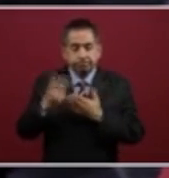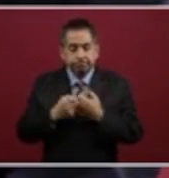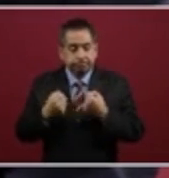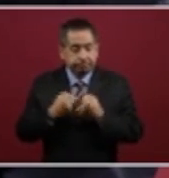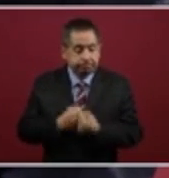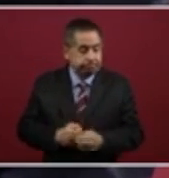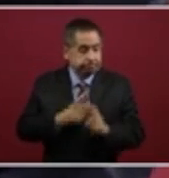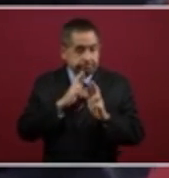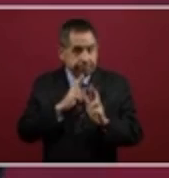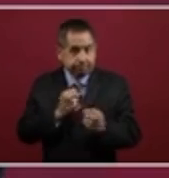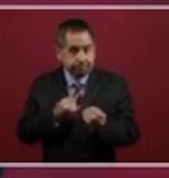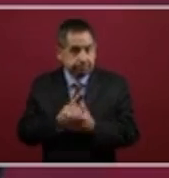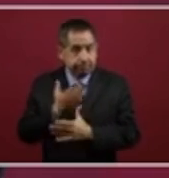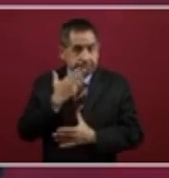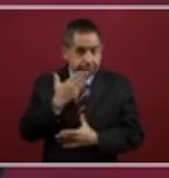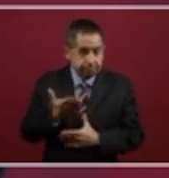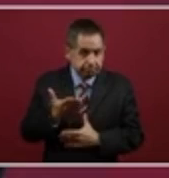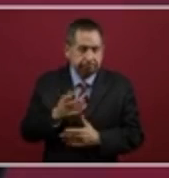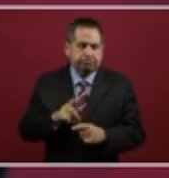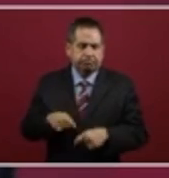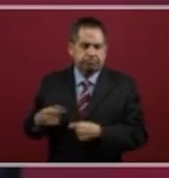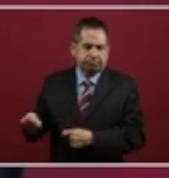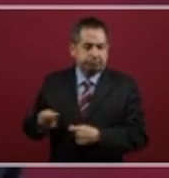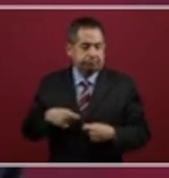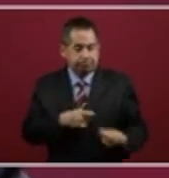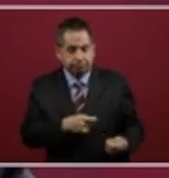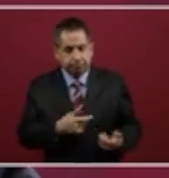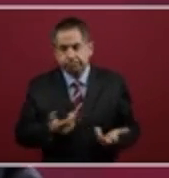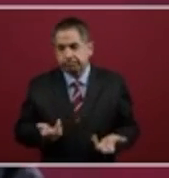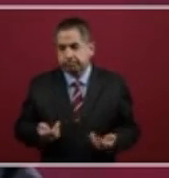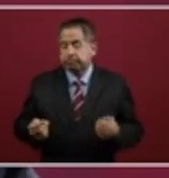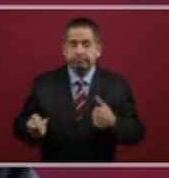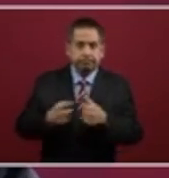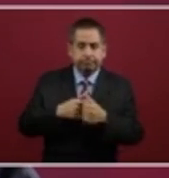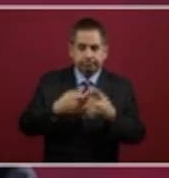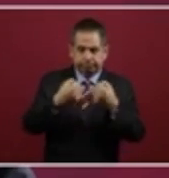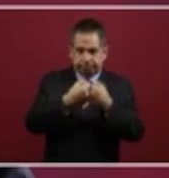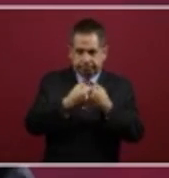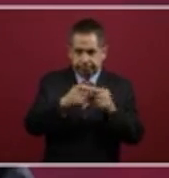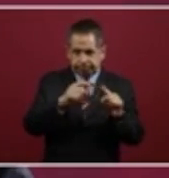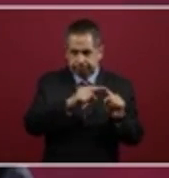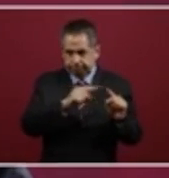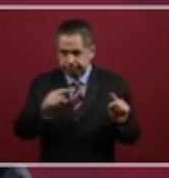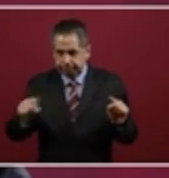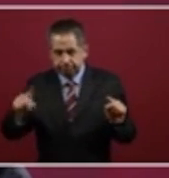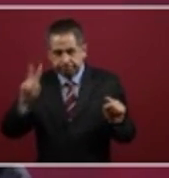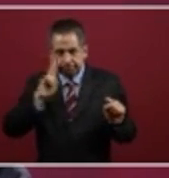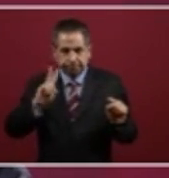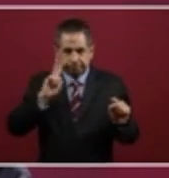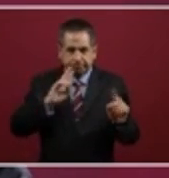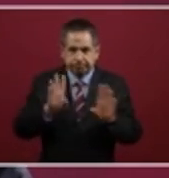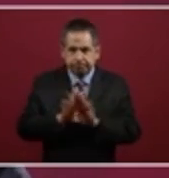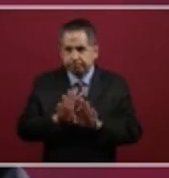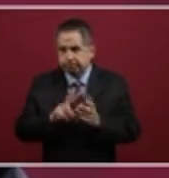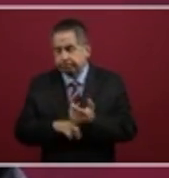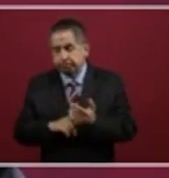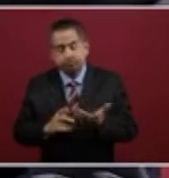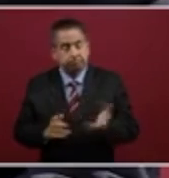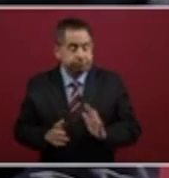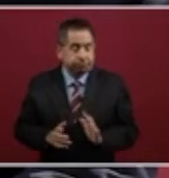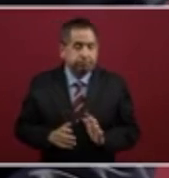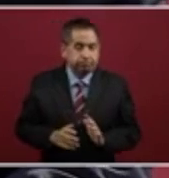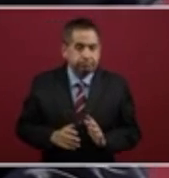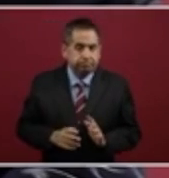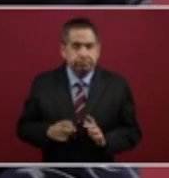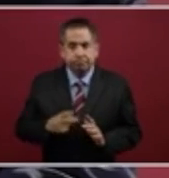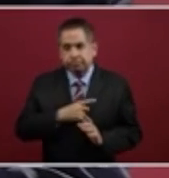del programa en la franja que ya se definió, que tiene que